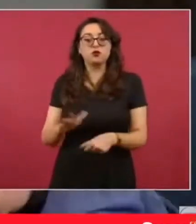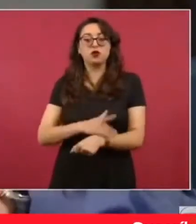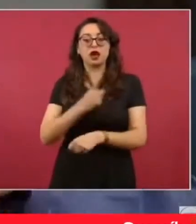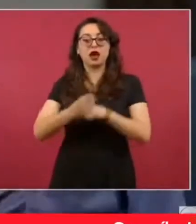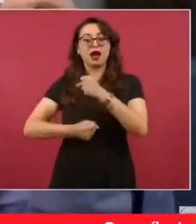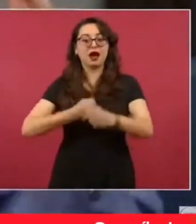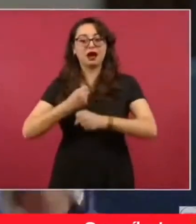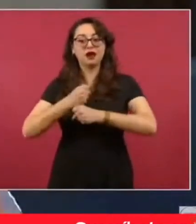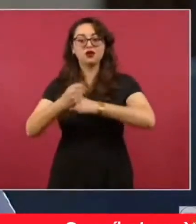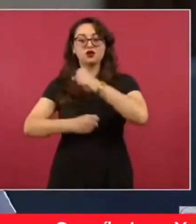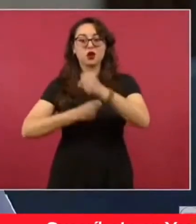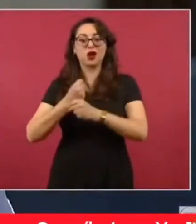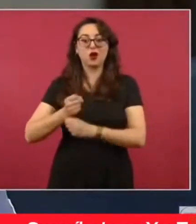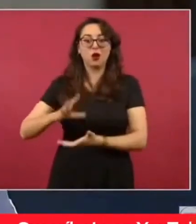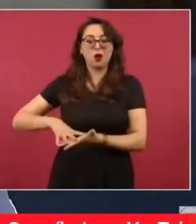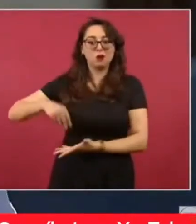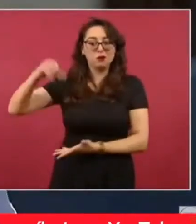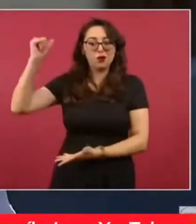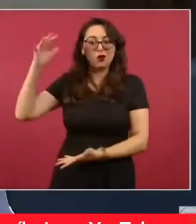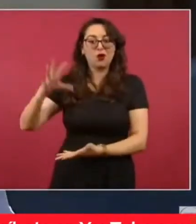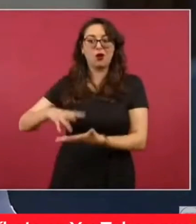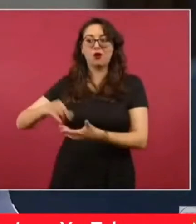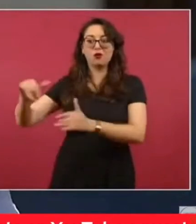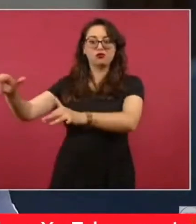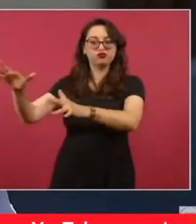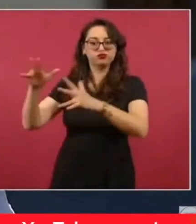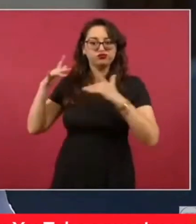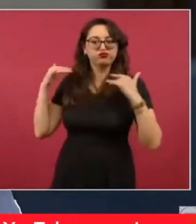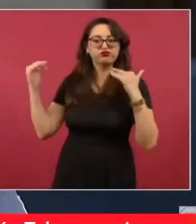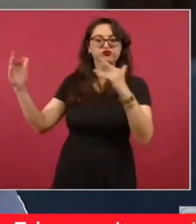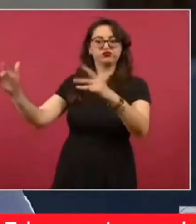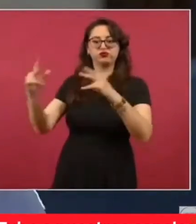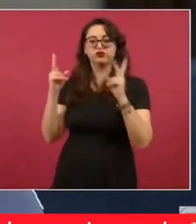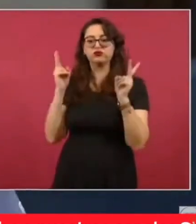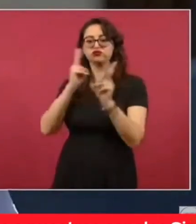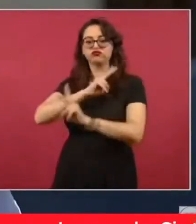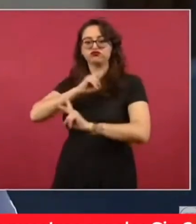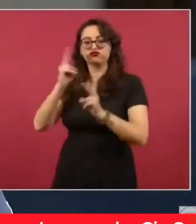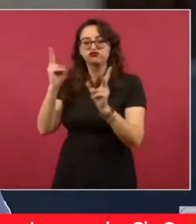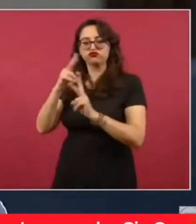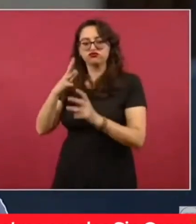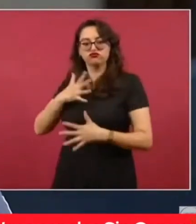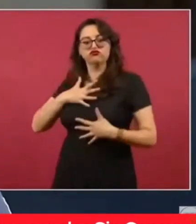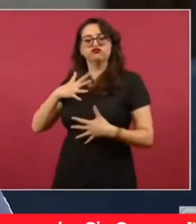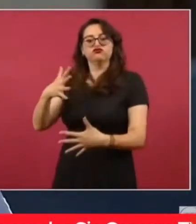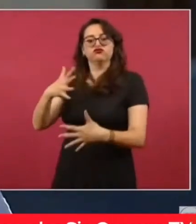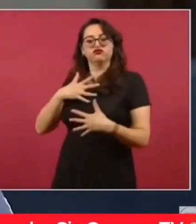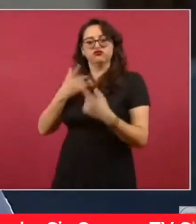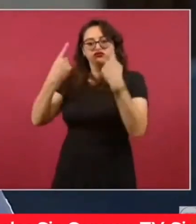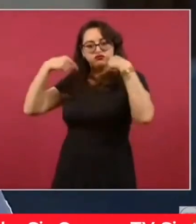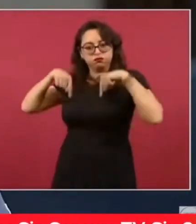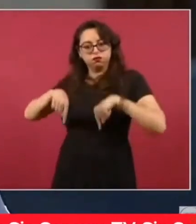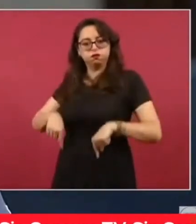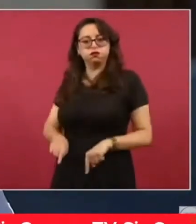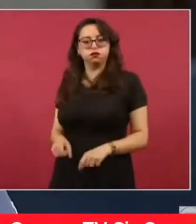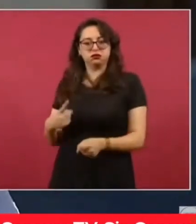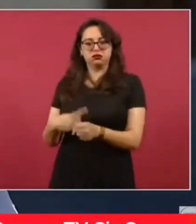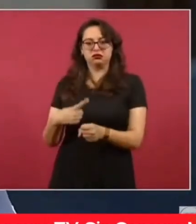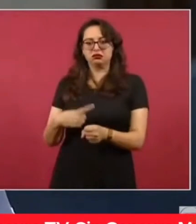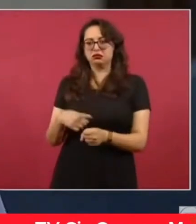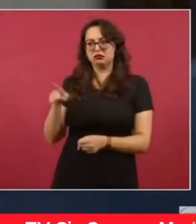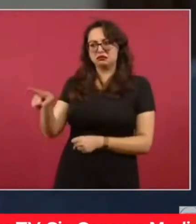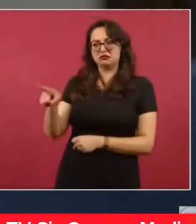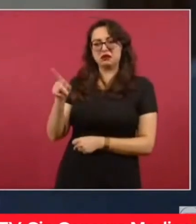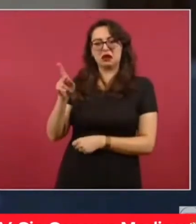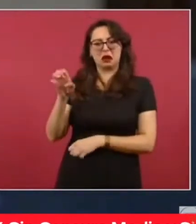años de de polvo que voló de esas excavaciones y que pues este Soy kálica lo niega